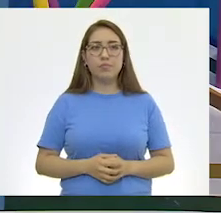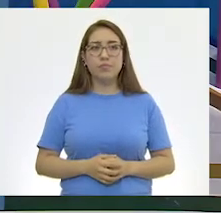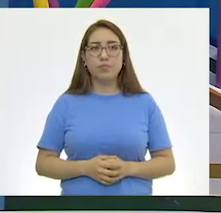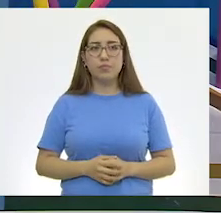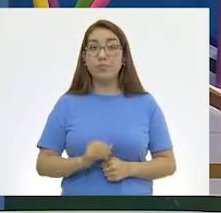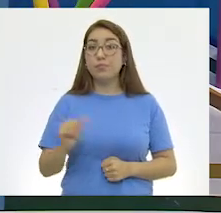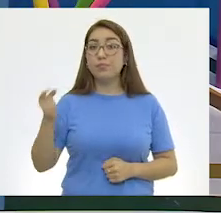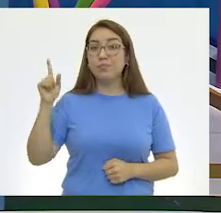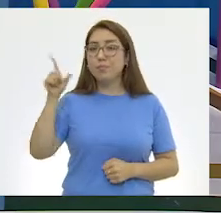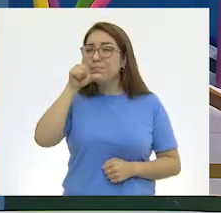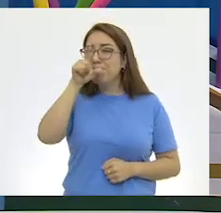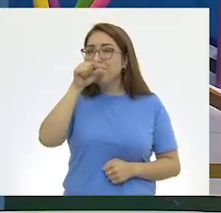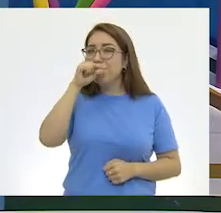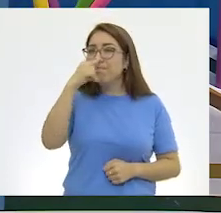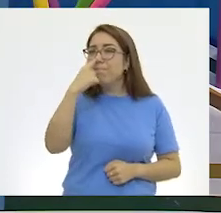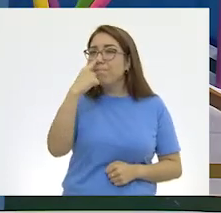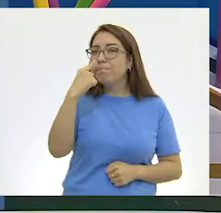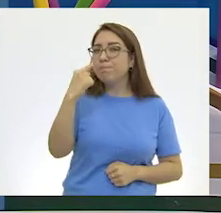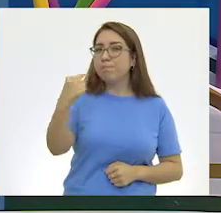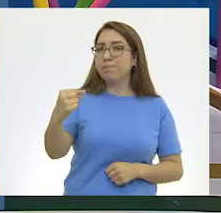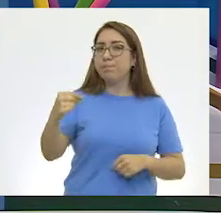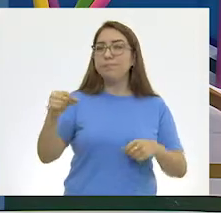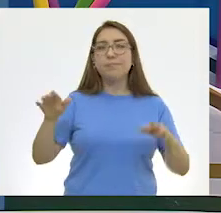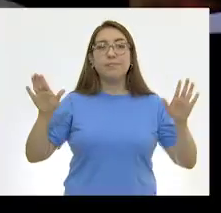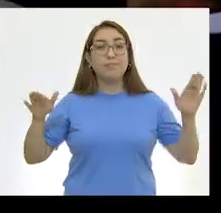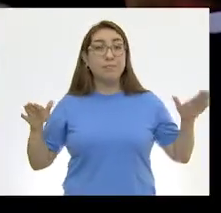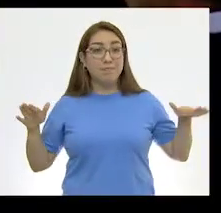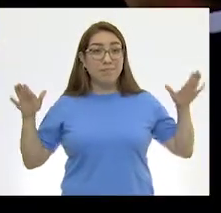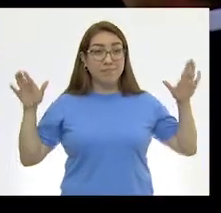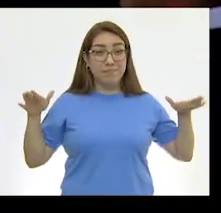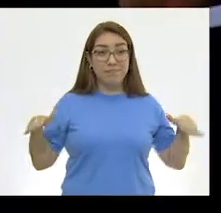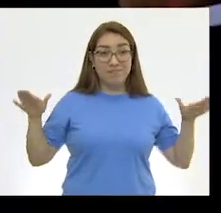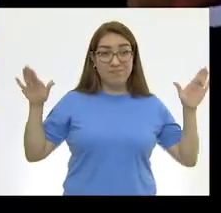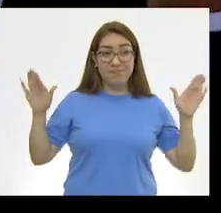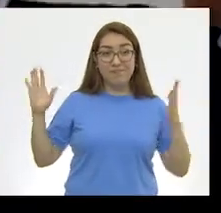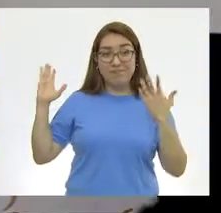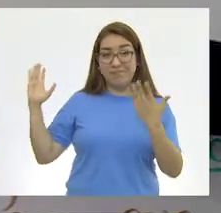bonito! Qué dicen bonito. Que son de la suerte, ¿no? Si los ves. Sí.